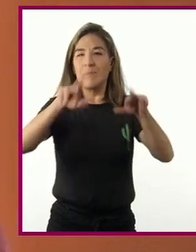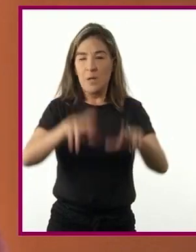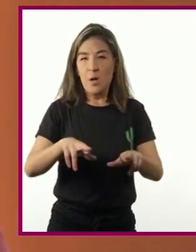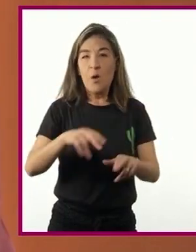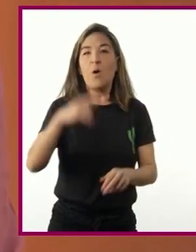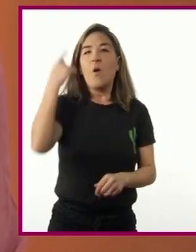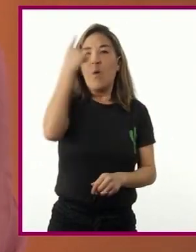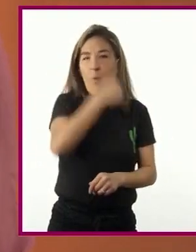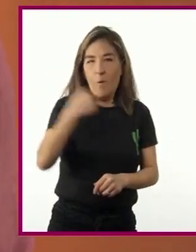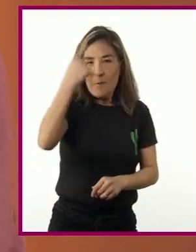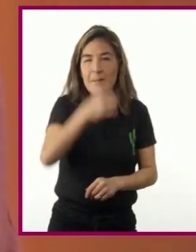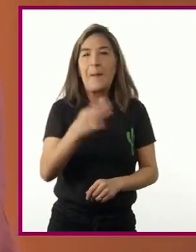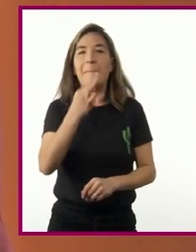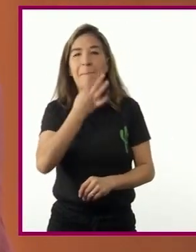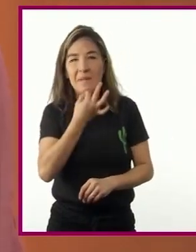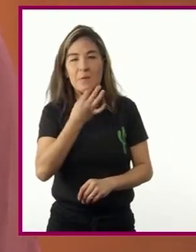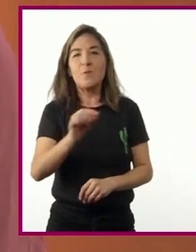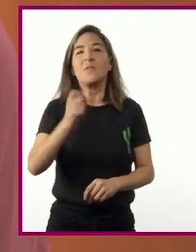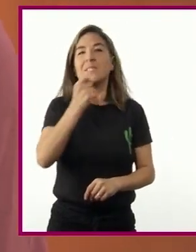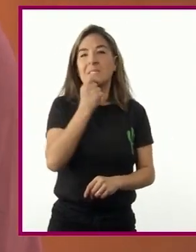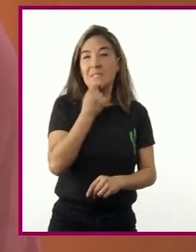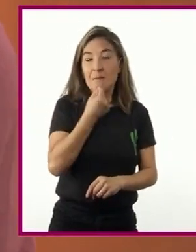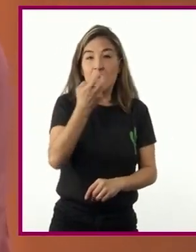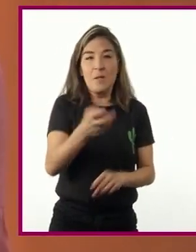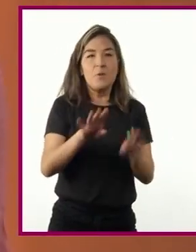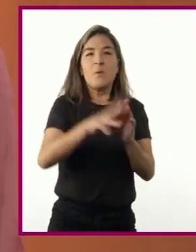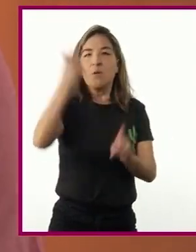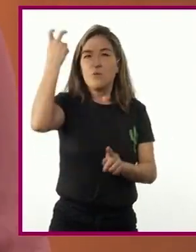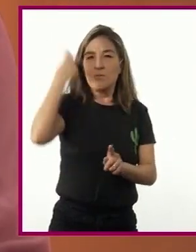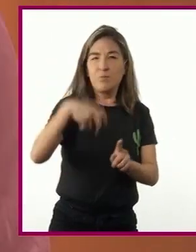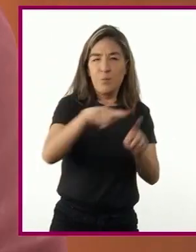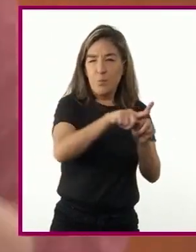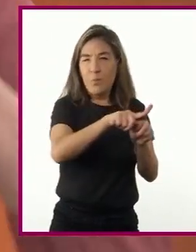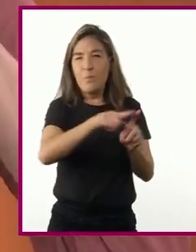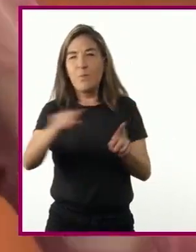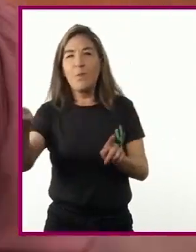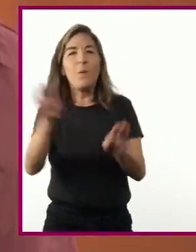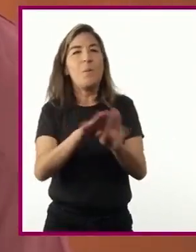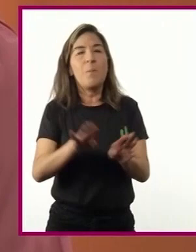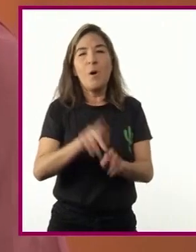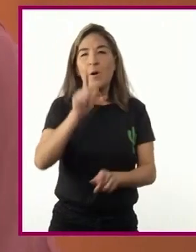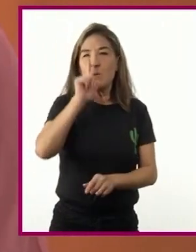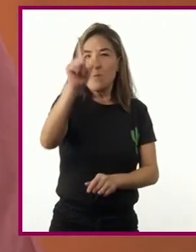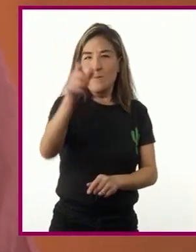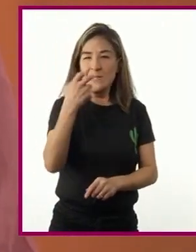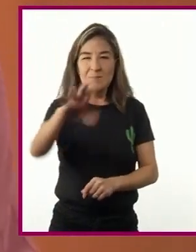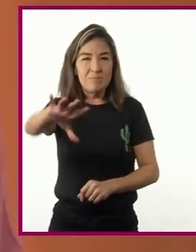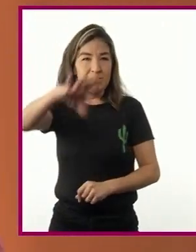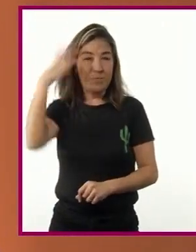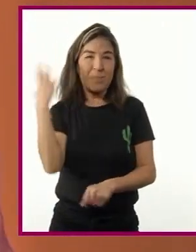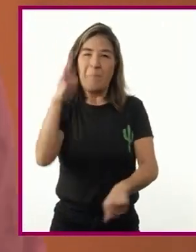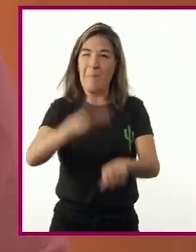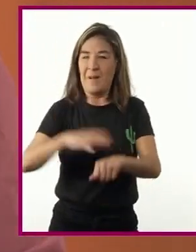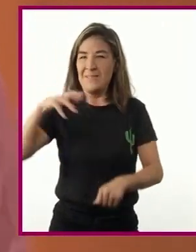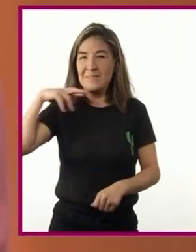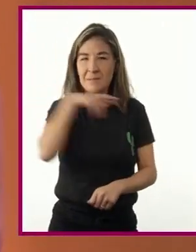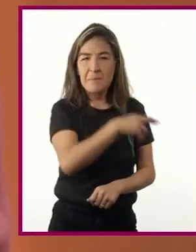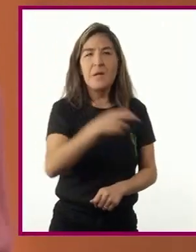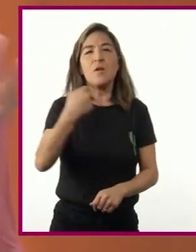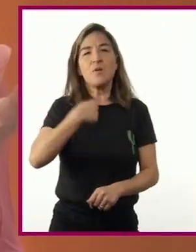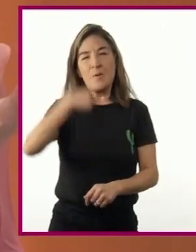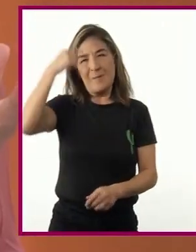y segundos viajando a la velocidad de la luz, que es extremadamente rápido. Lo que me